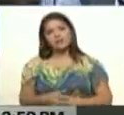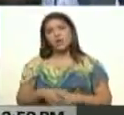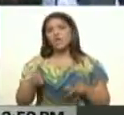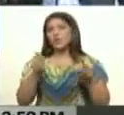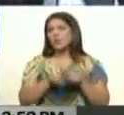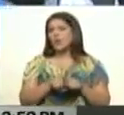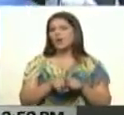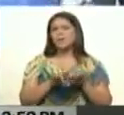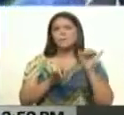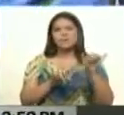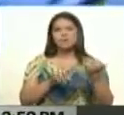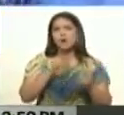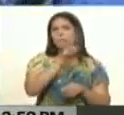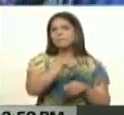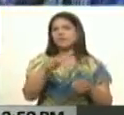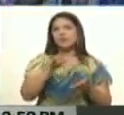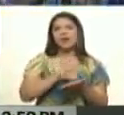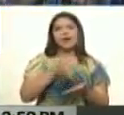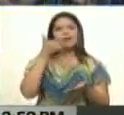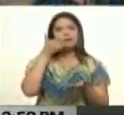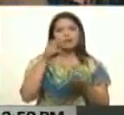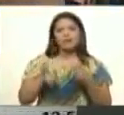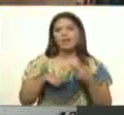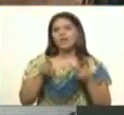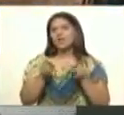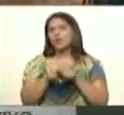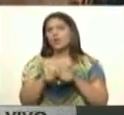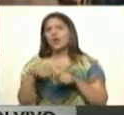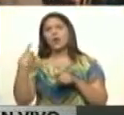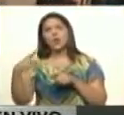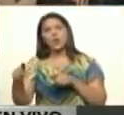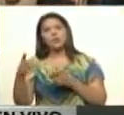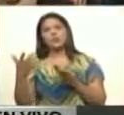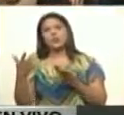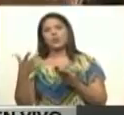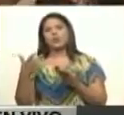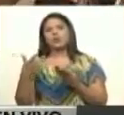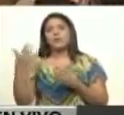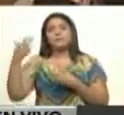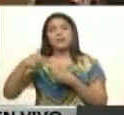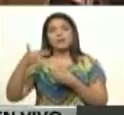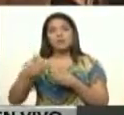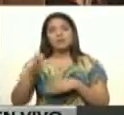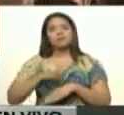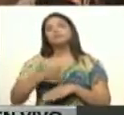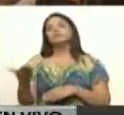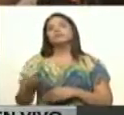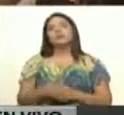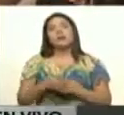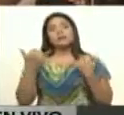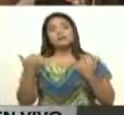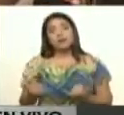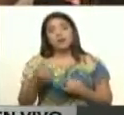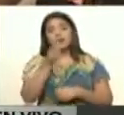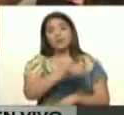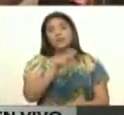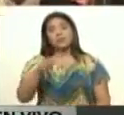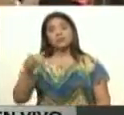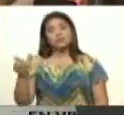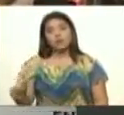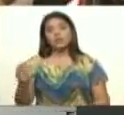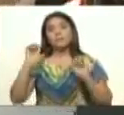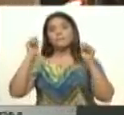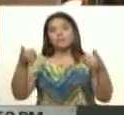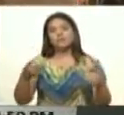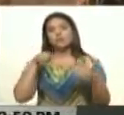están haciendo los compañeros de CanTV, lo mismo están haciendo los compañeros de Petróleo, porque ya esa gente ya empezó